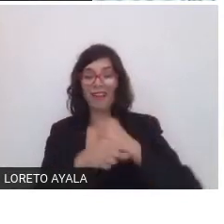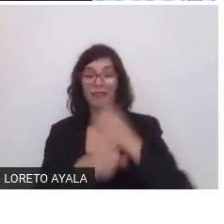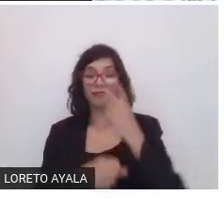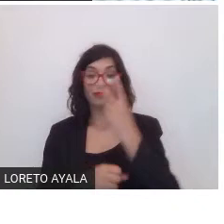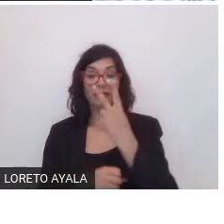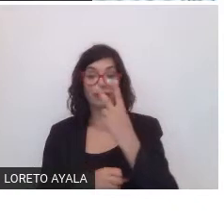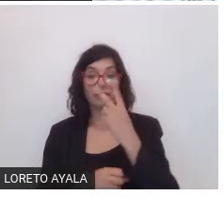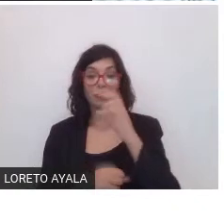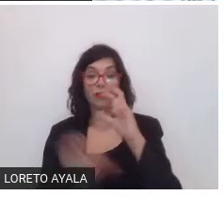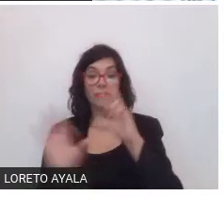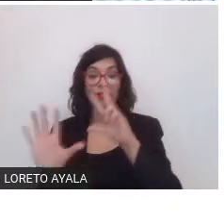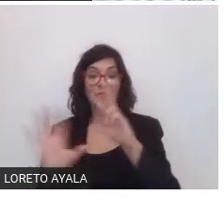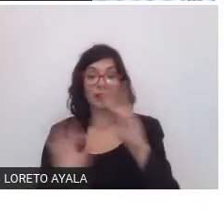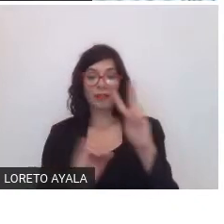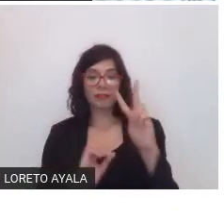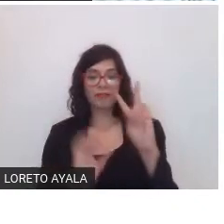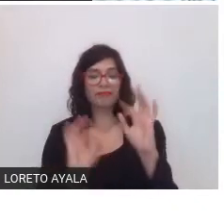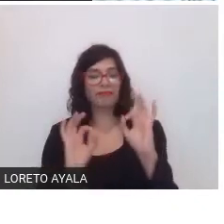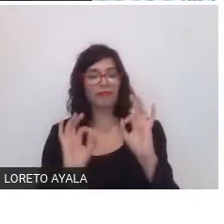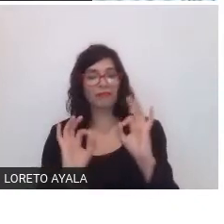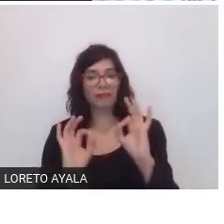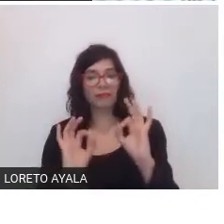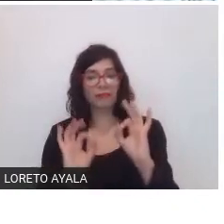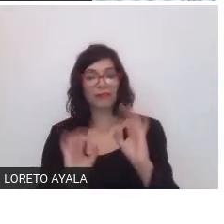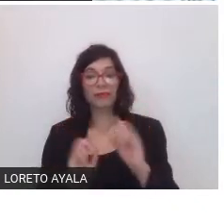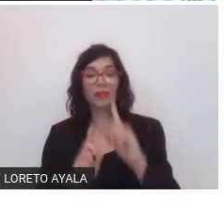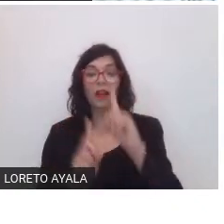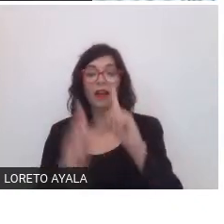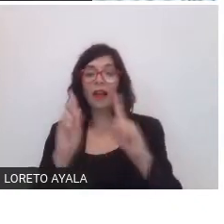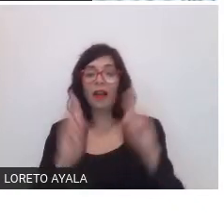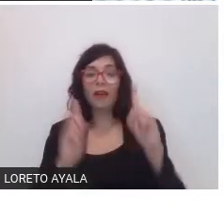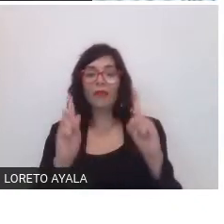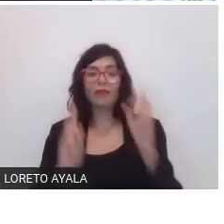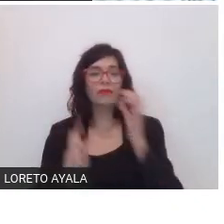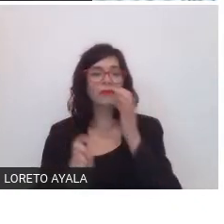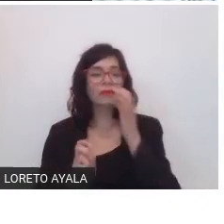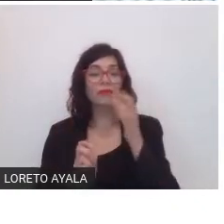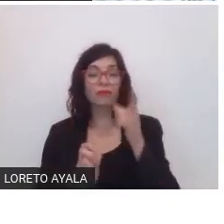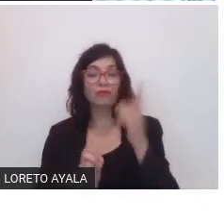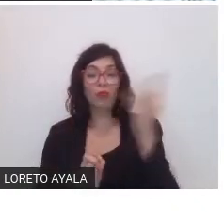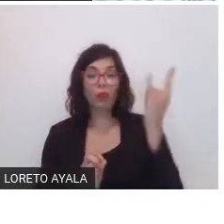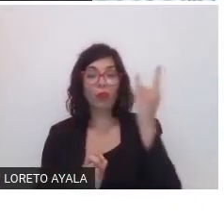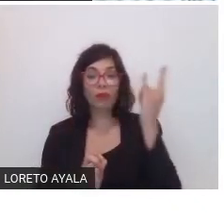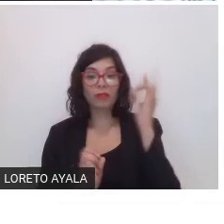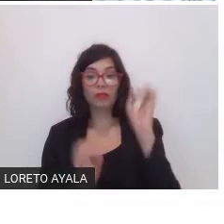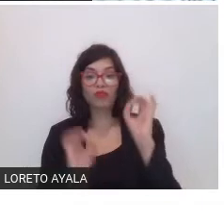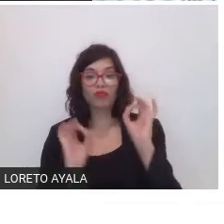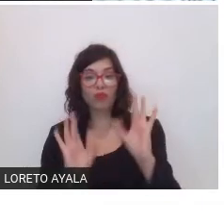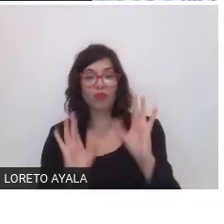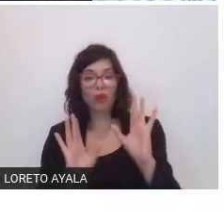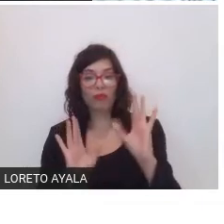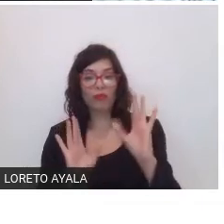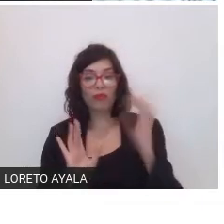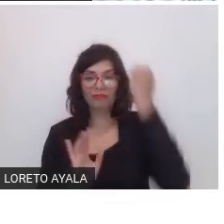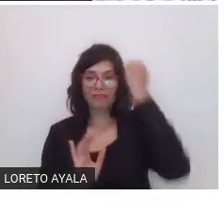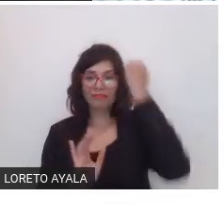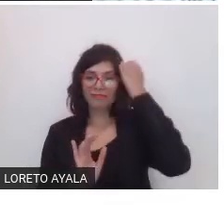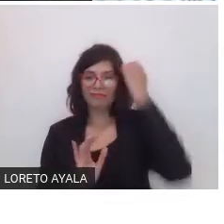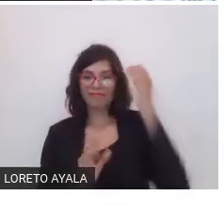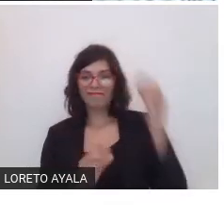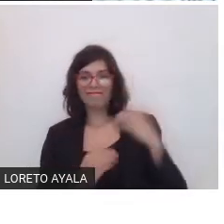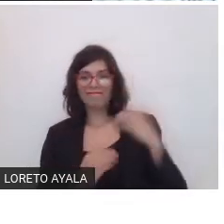cosa espectacular. Así que alguien dice por ahí que la universidad marca, sí. A mí